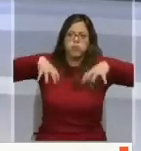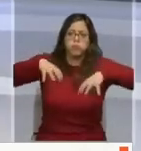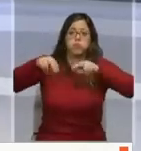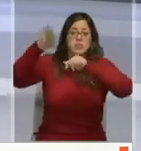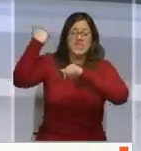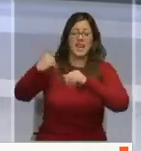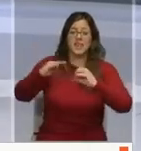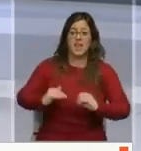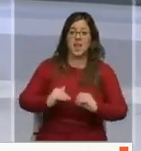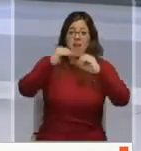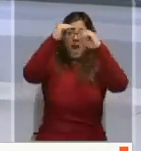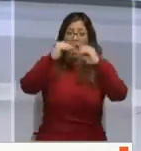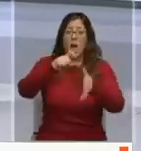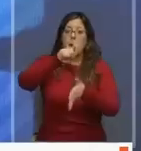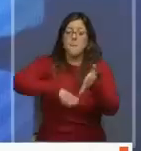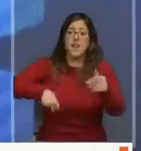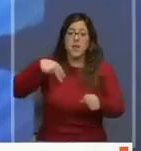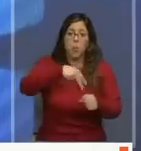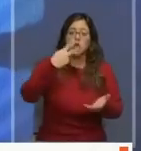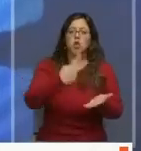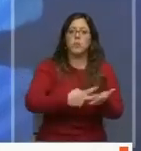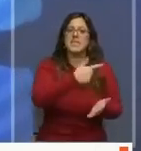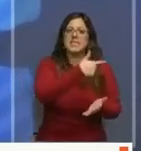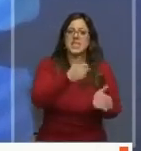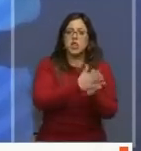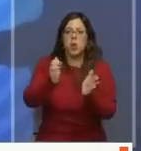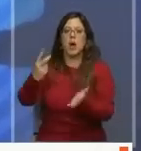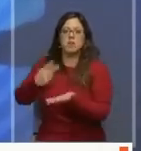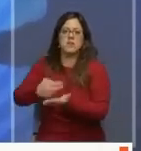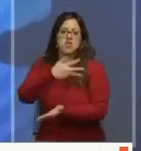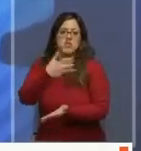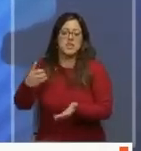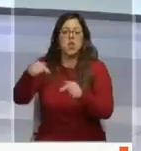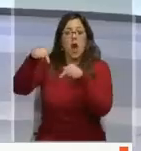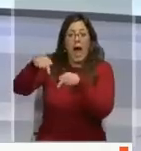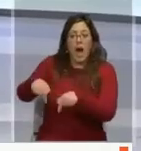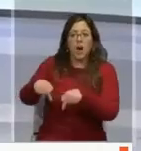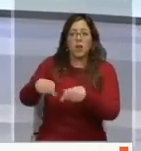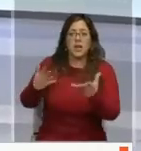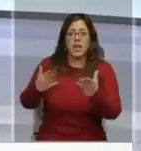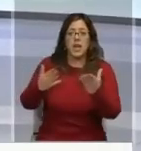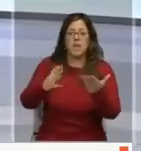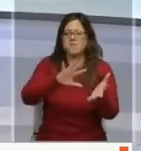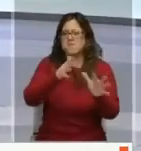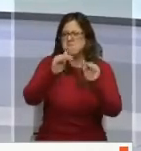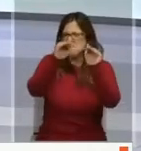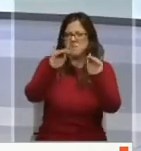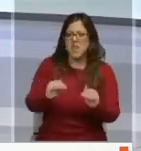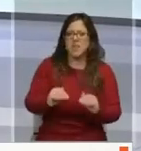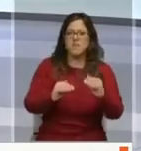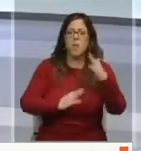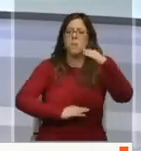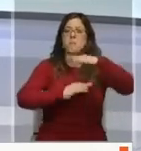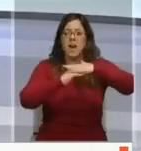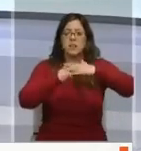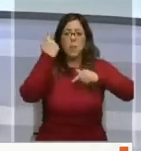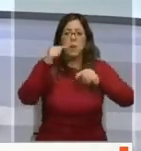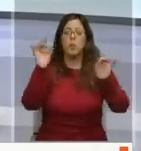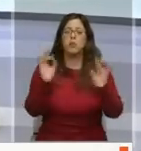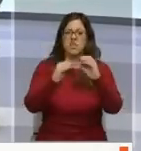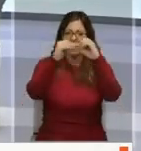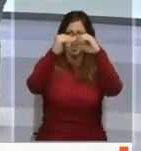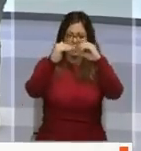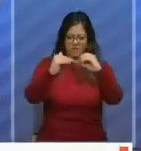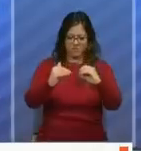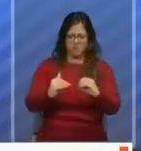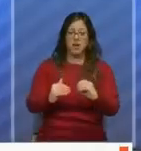isoterma cero en junio? Entre los 2.700 y 2.900, ahora va a estar más o menos al mismo nivel máximo, pero podría bajar más. Y esto es lo que te